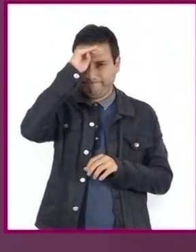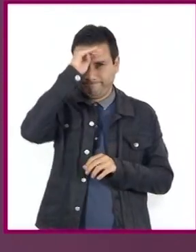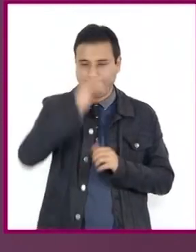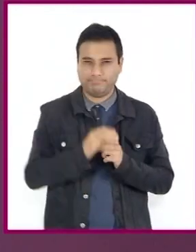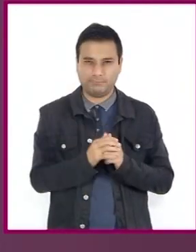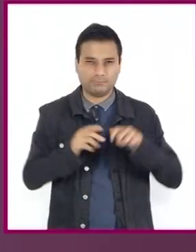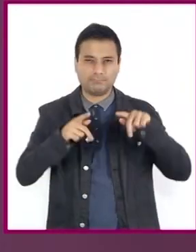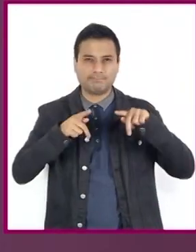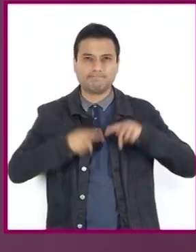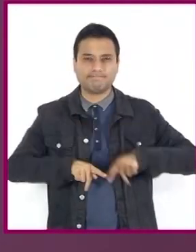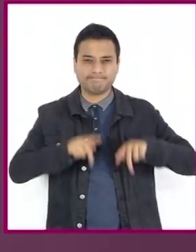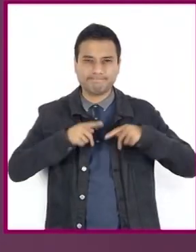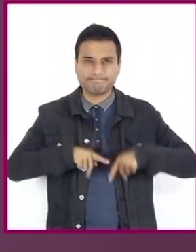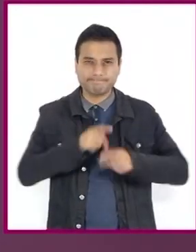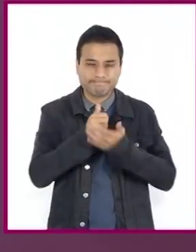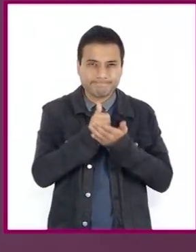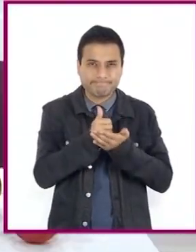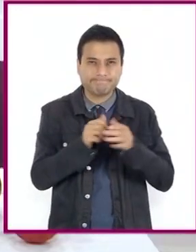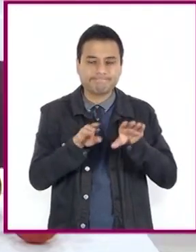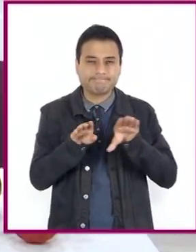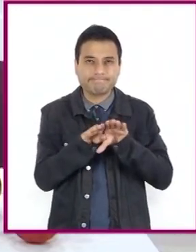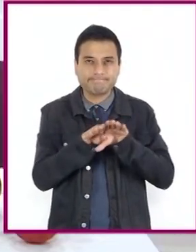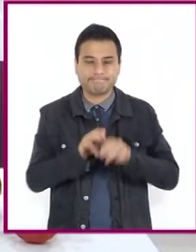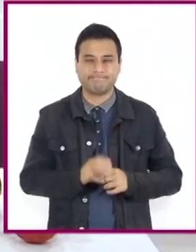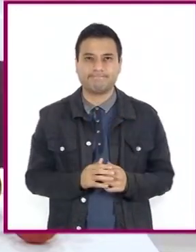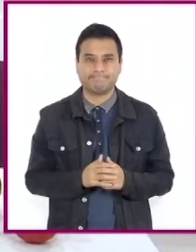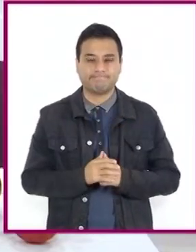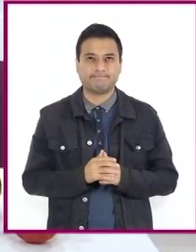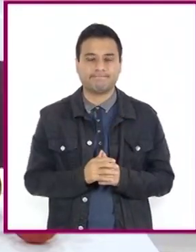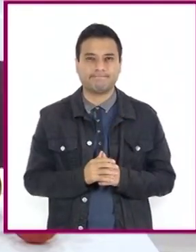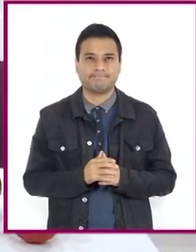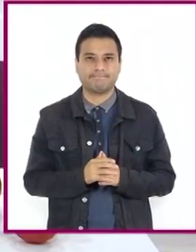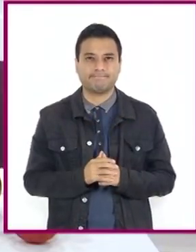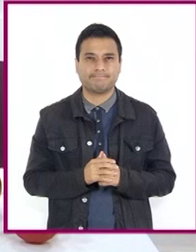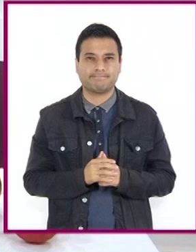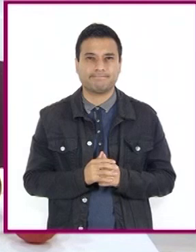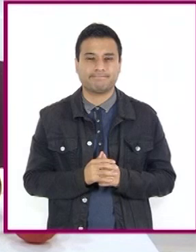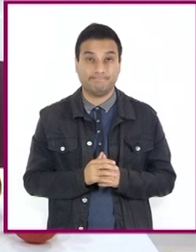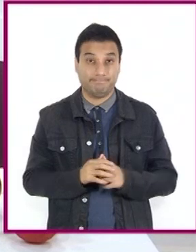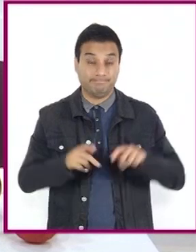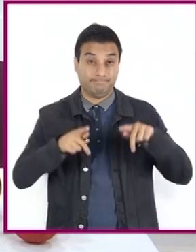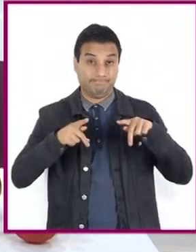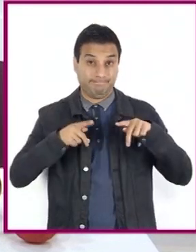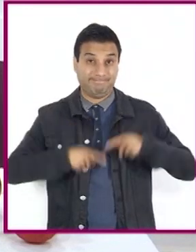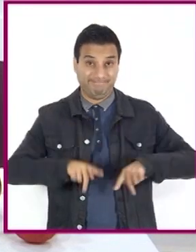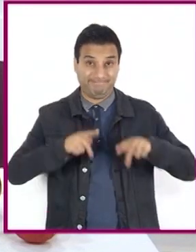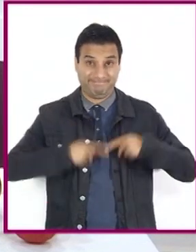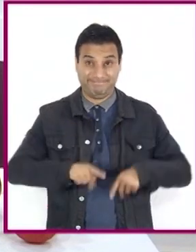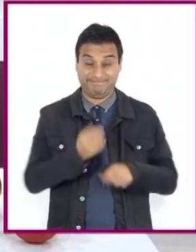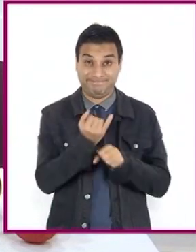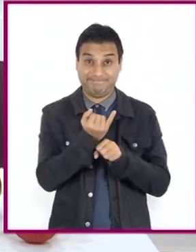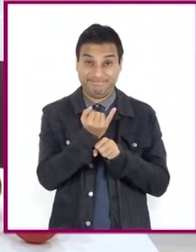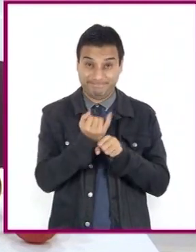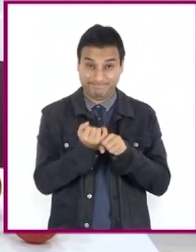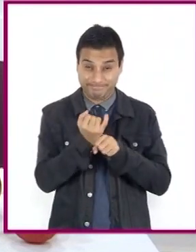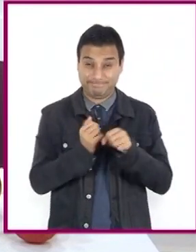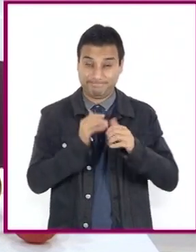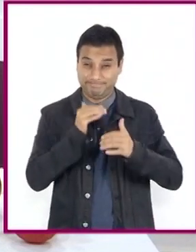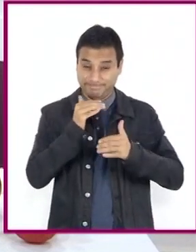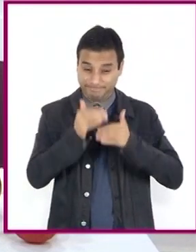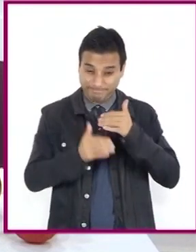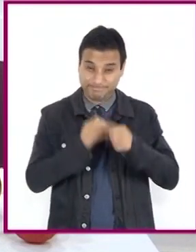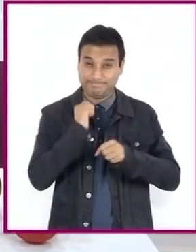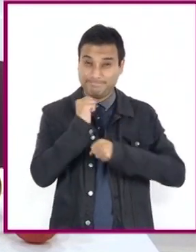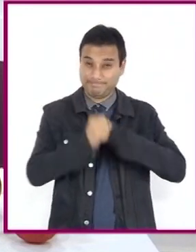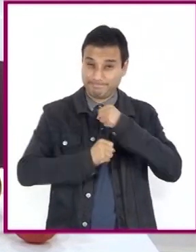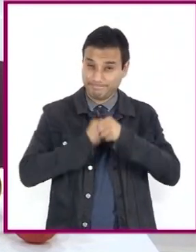necesidades y obtener ventajas para nuestra vida. Gracias a las respuestas de estas y otras preguntas formuladas a través del tiempo y por